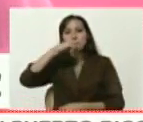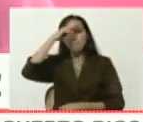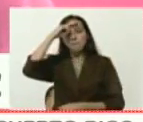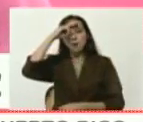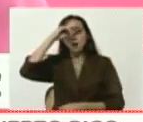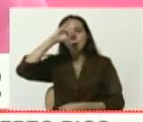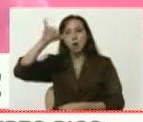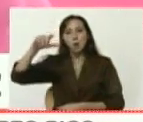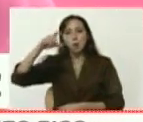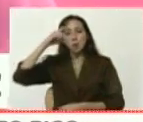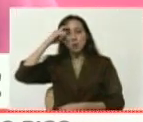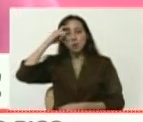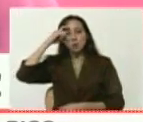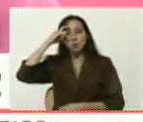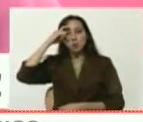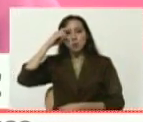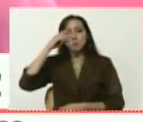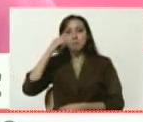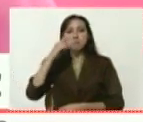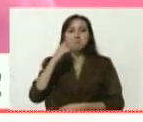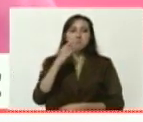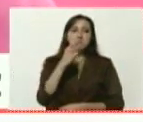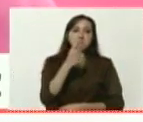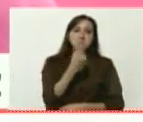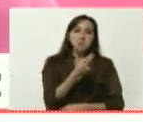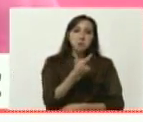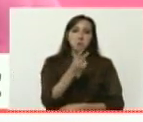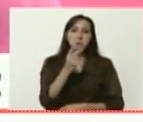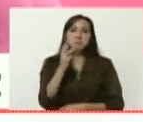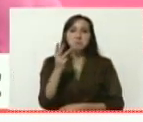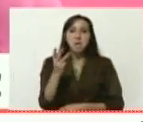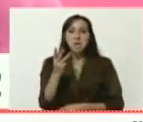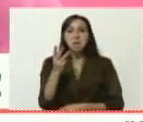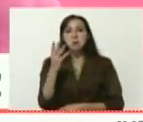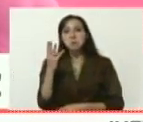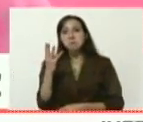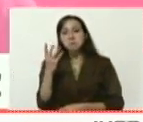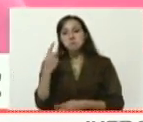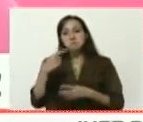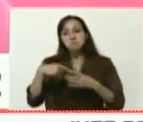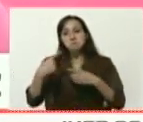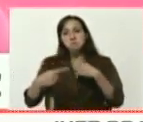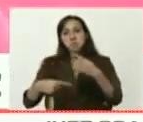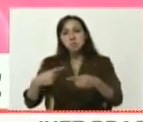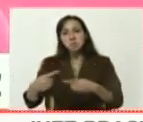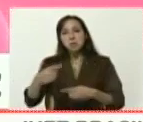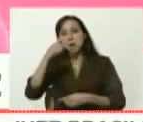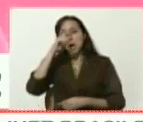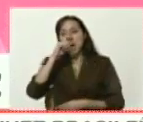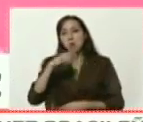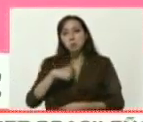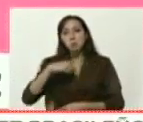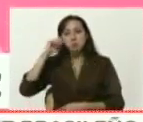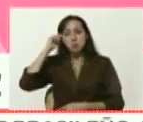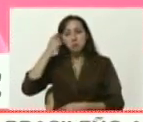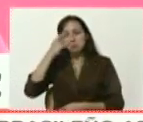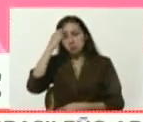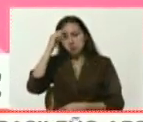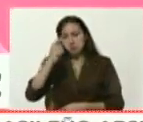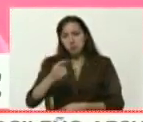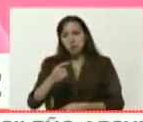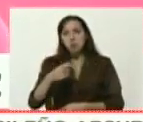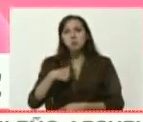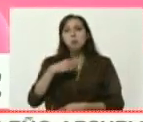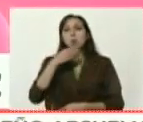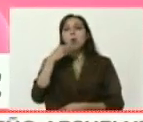año 2, 3, 4, 5. Y en cada año recuerdo a un joven